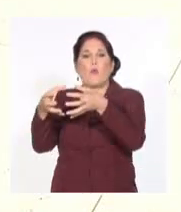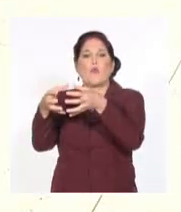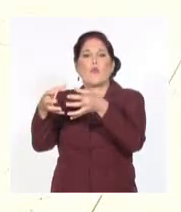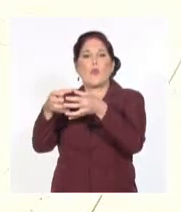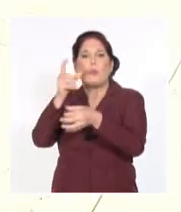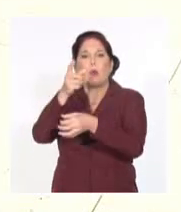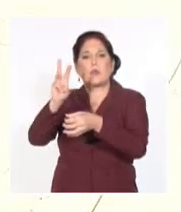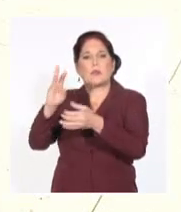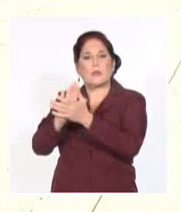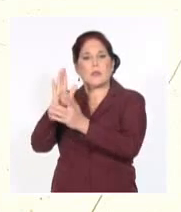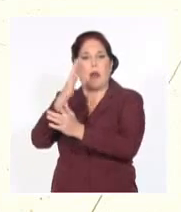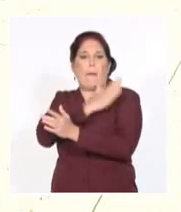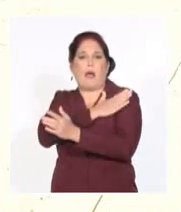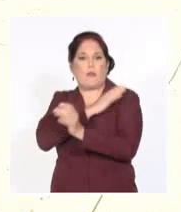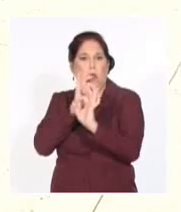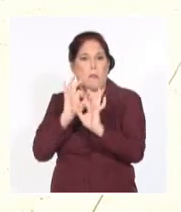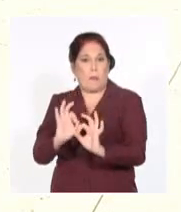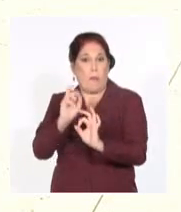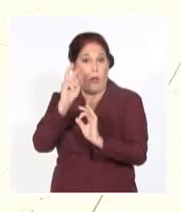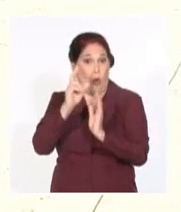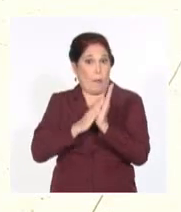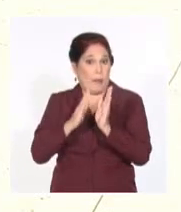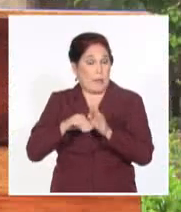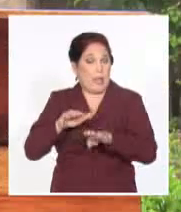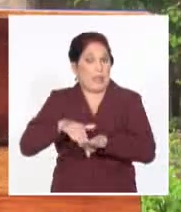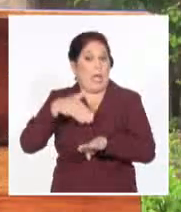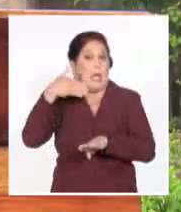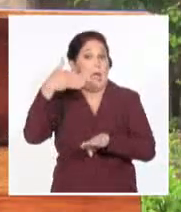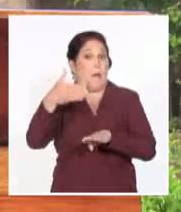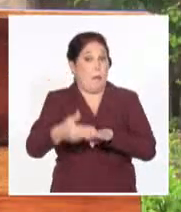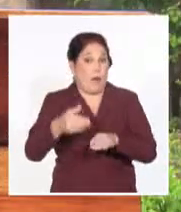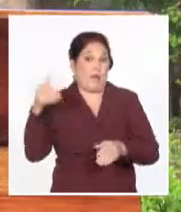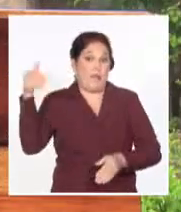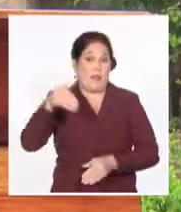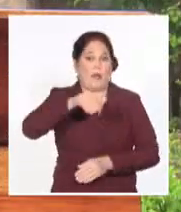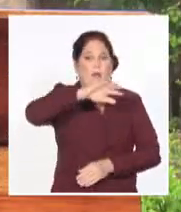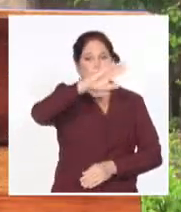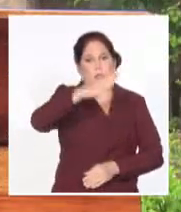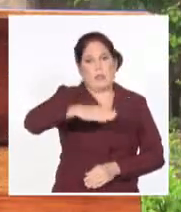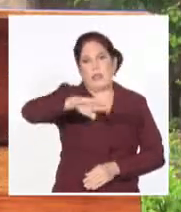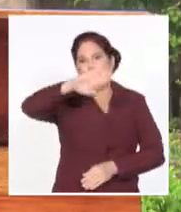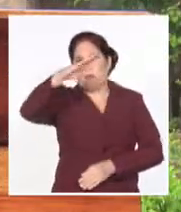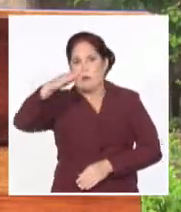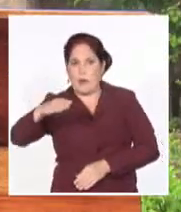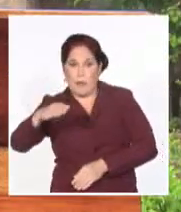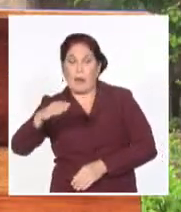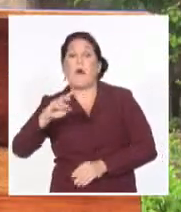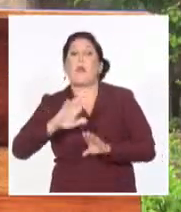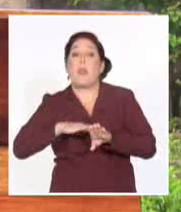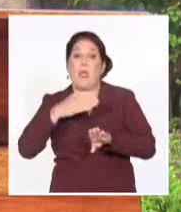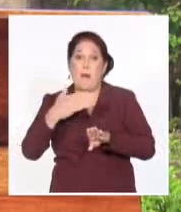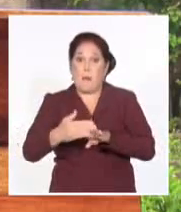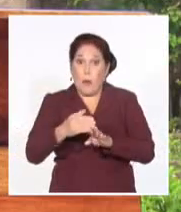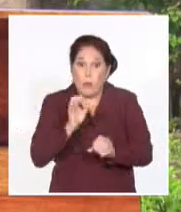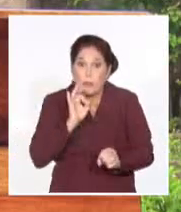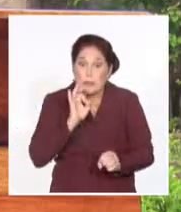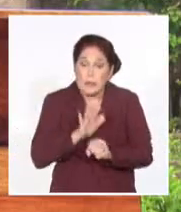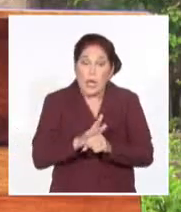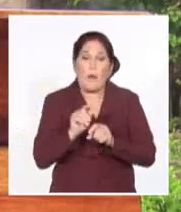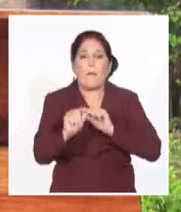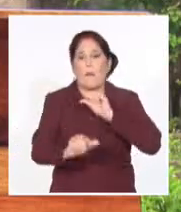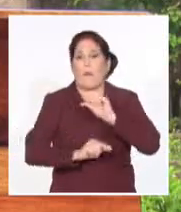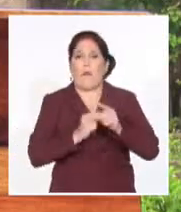Marzo. Justamente dos meses después del arribo a la Sierra Maestra, las tropas rebeldes bajaron al llano para iniciar la ofensiva